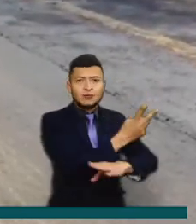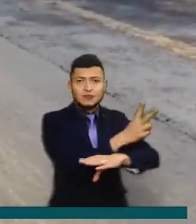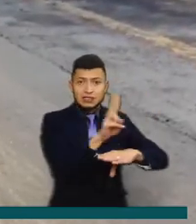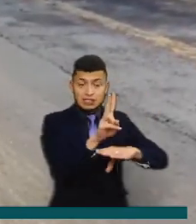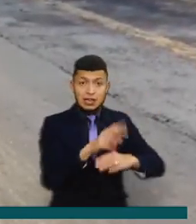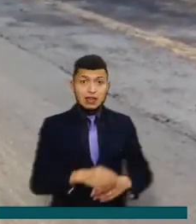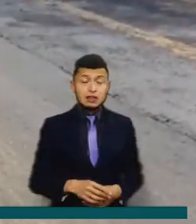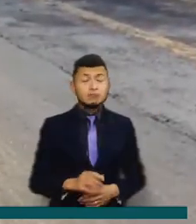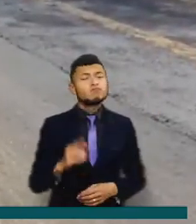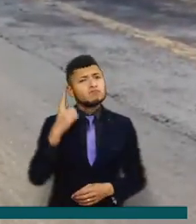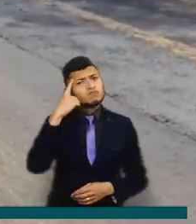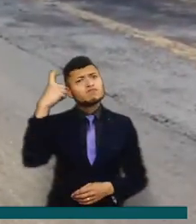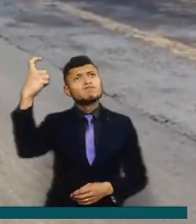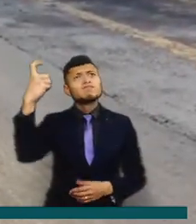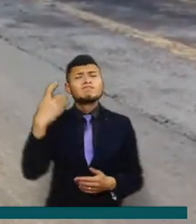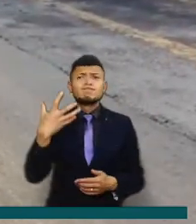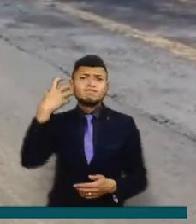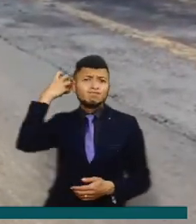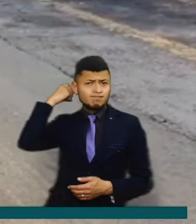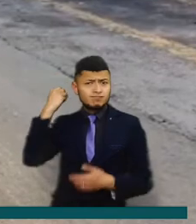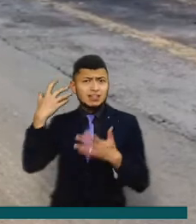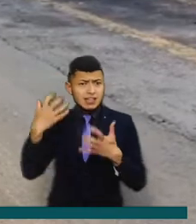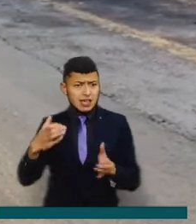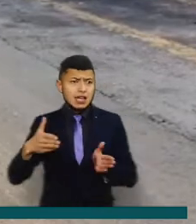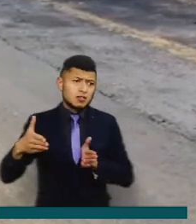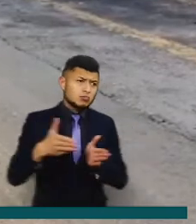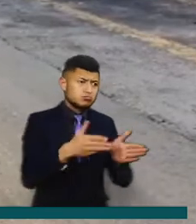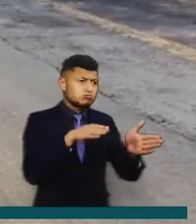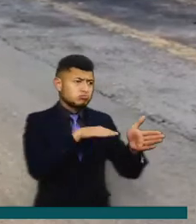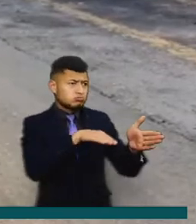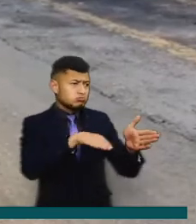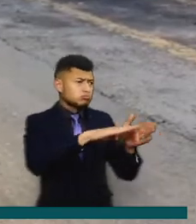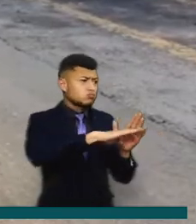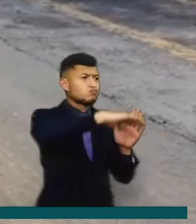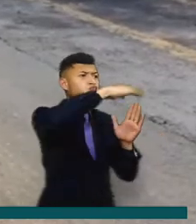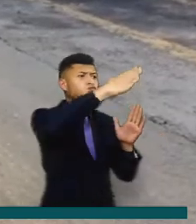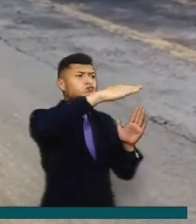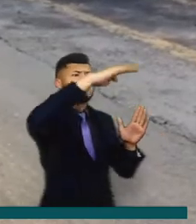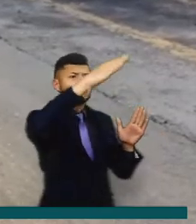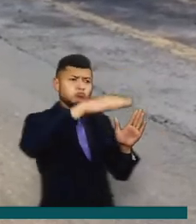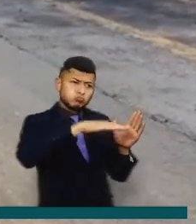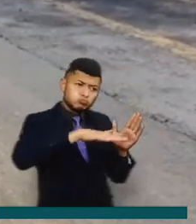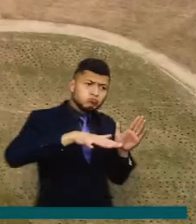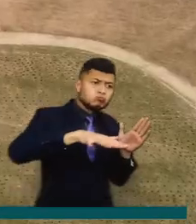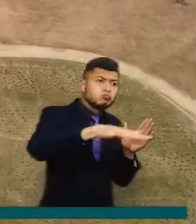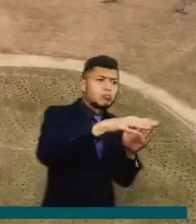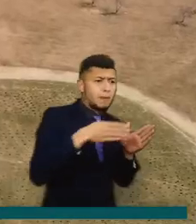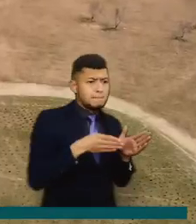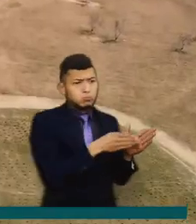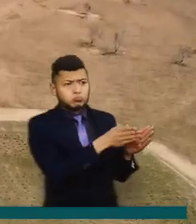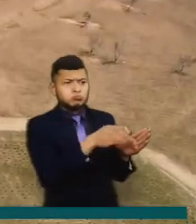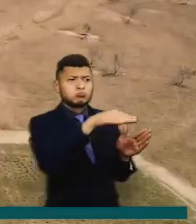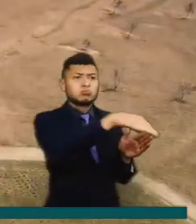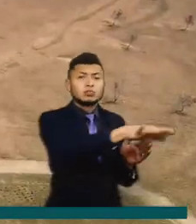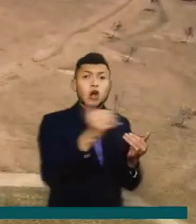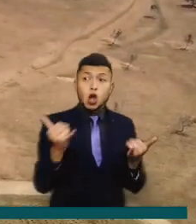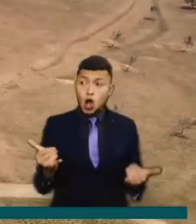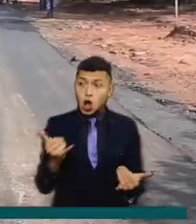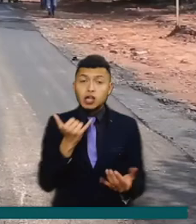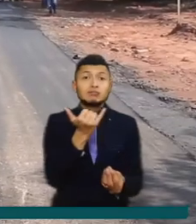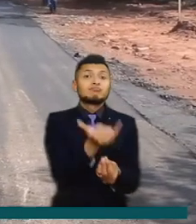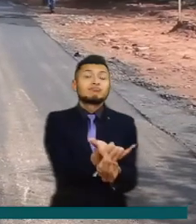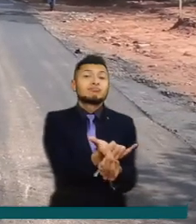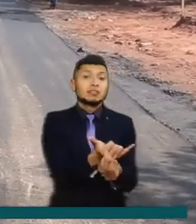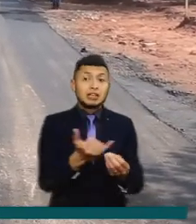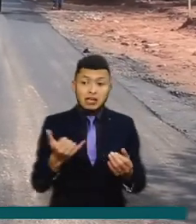la autopista, de la transversal de la Altillanura, hoy se está viendo hacer realidad. Hoy estamos sobre